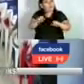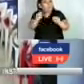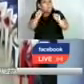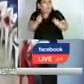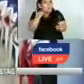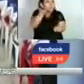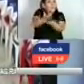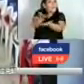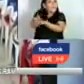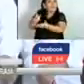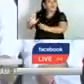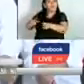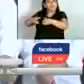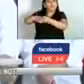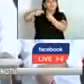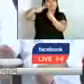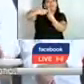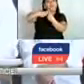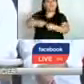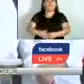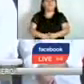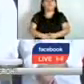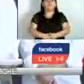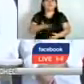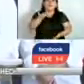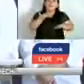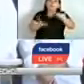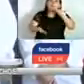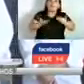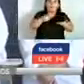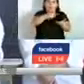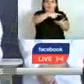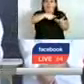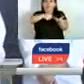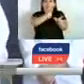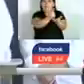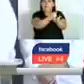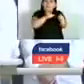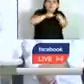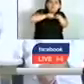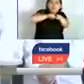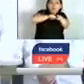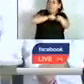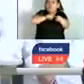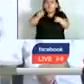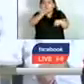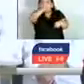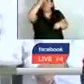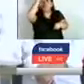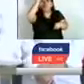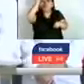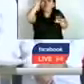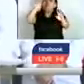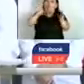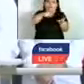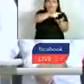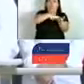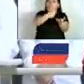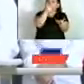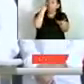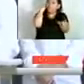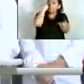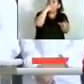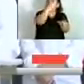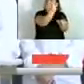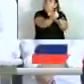las propuestas del partido. Que ahora tal vez no tuvieron éxito en esta campaña, pero sí son personas